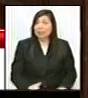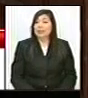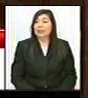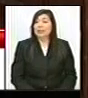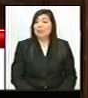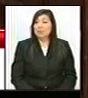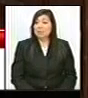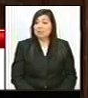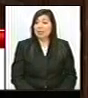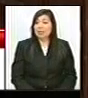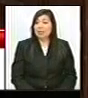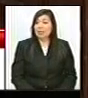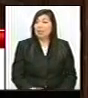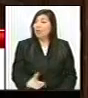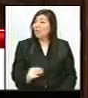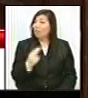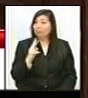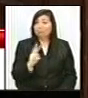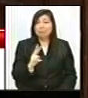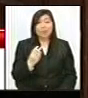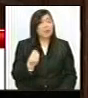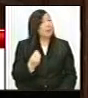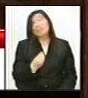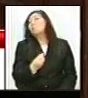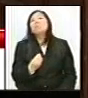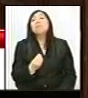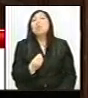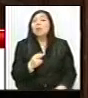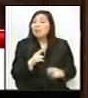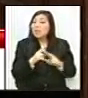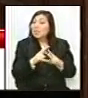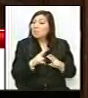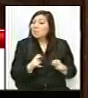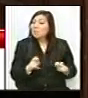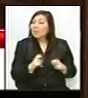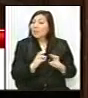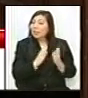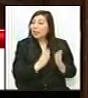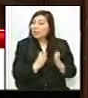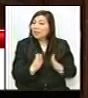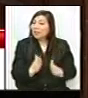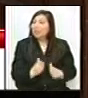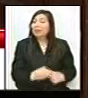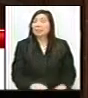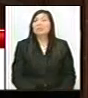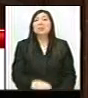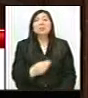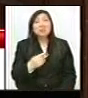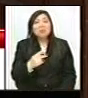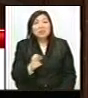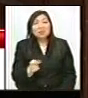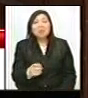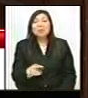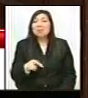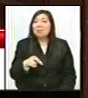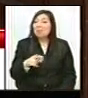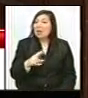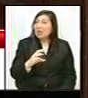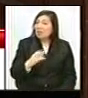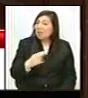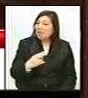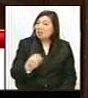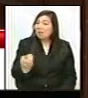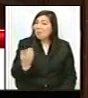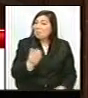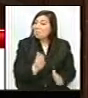hechos, no se fija como hecho investigar determinar si es que el doctor Inostroza Pariachi recibió